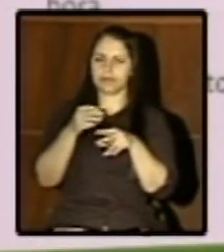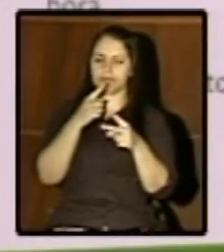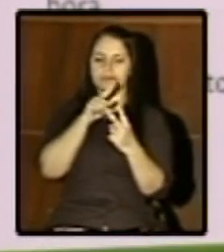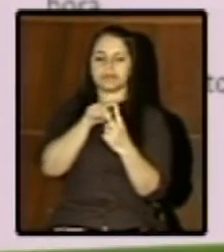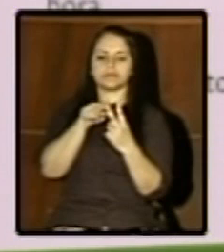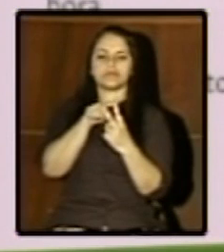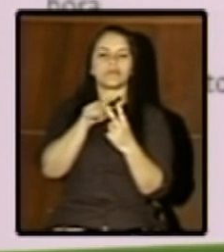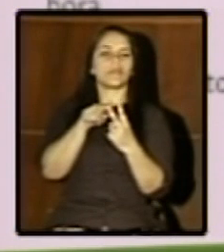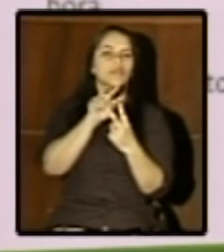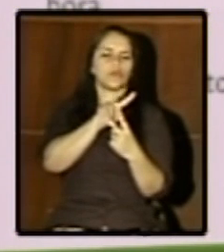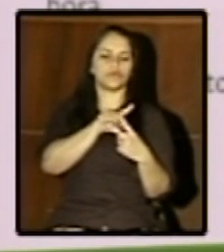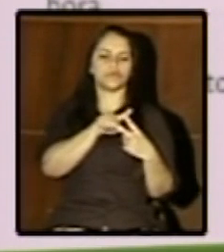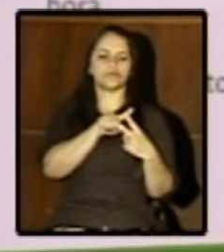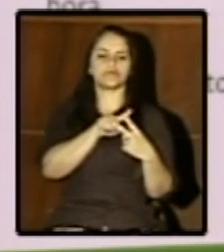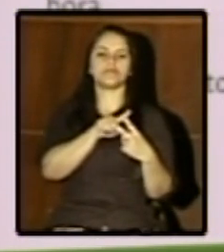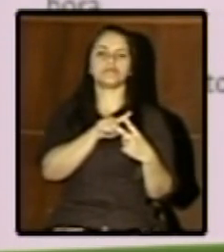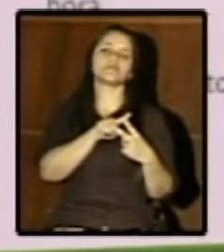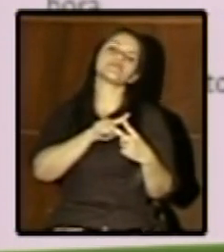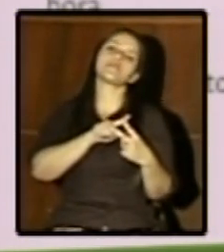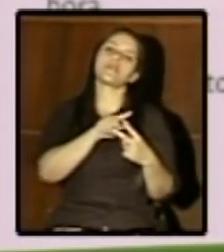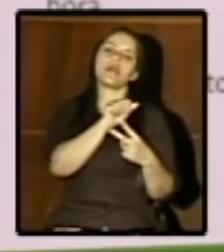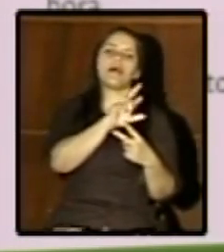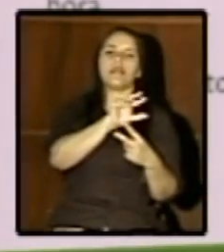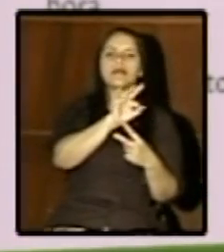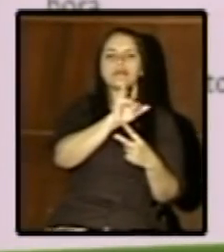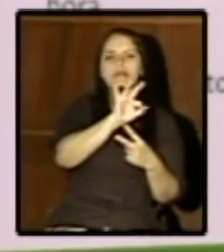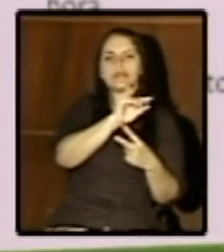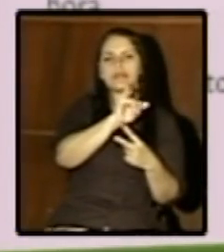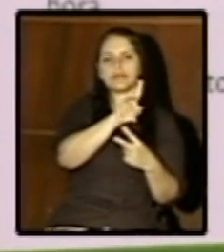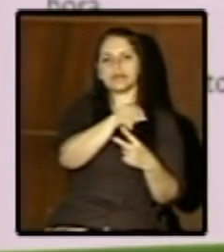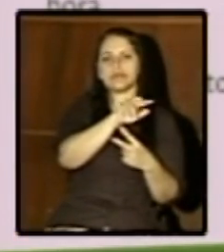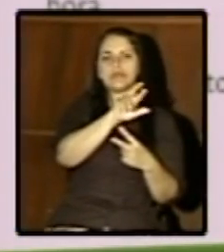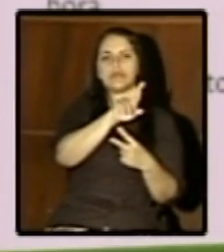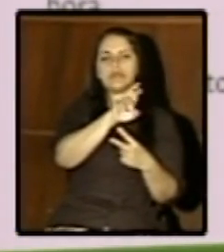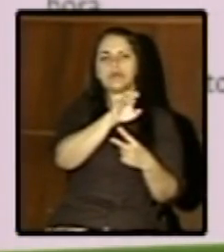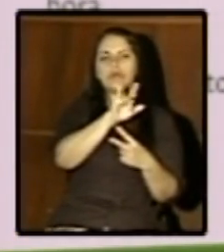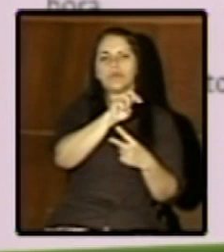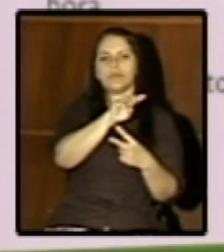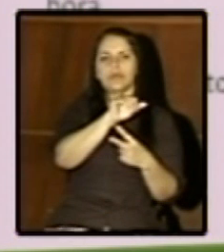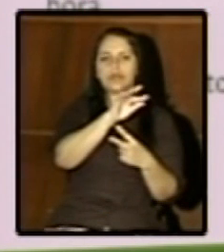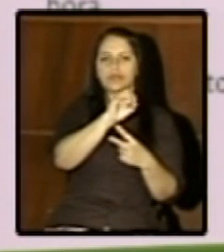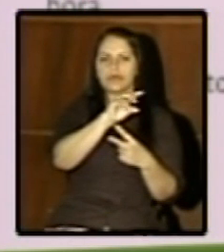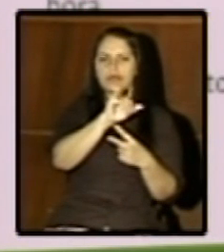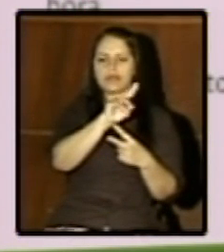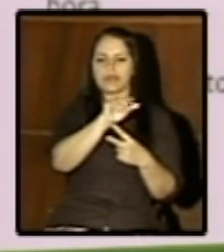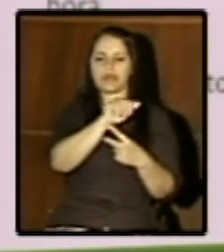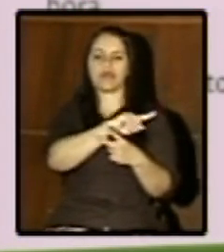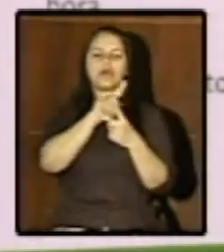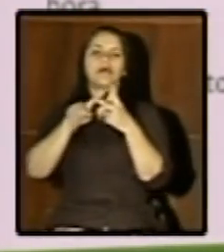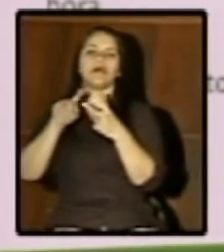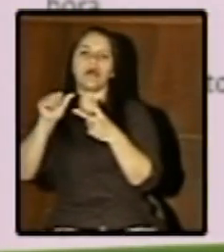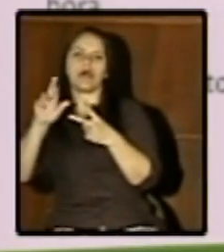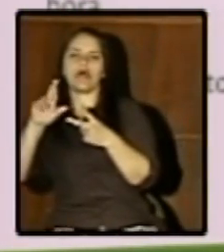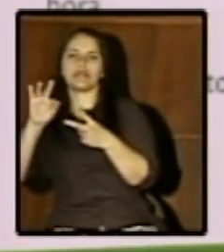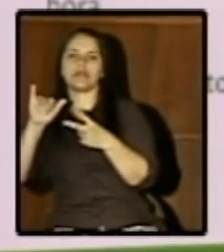Miren dos ejemplos que ya como para ir finiquitando, dos ejemplos de dos artritis clásicas que vemos